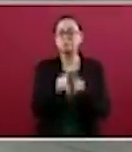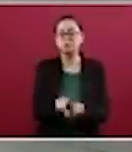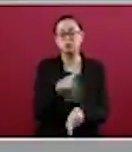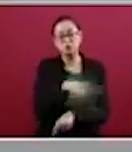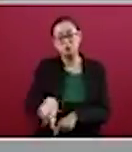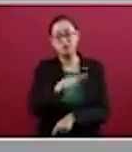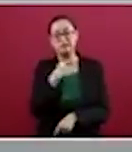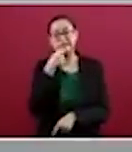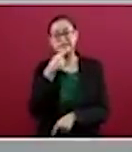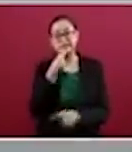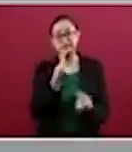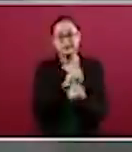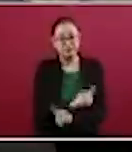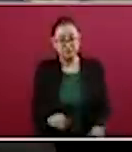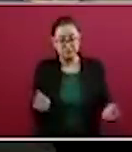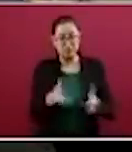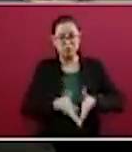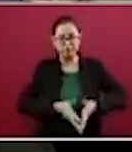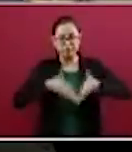sistema educativo nacional.